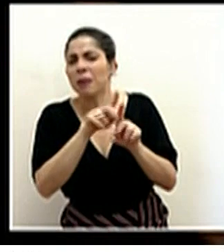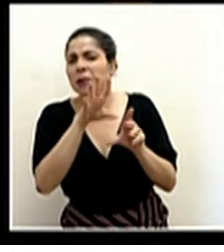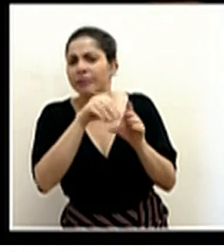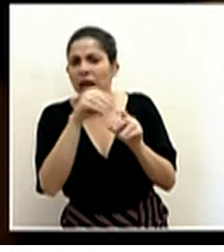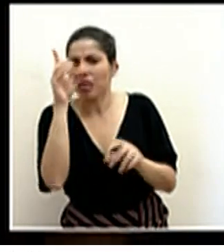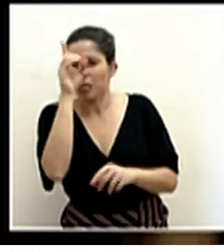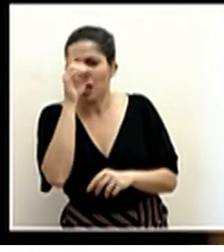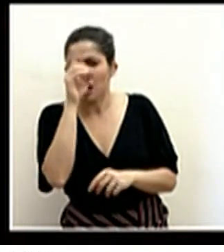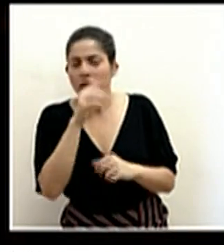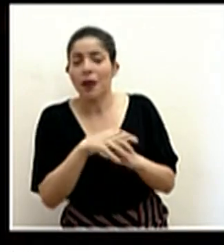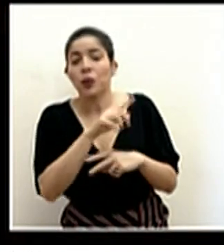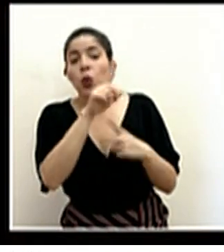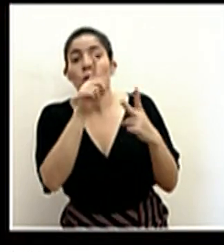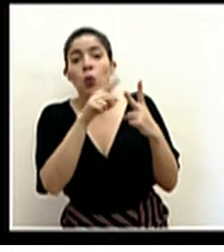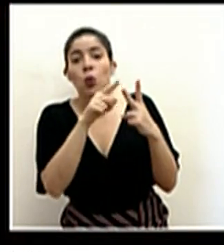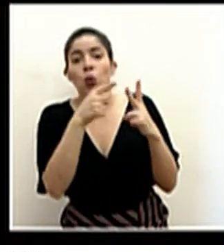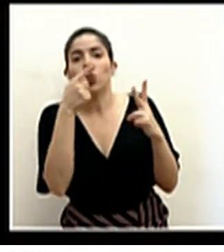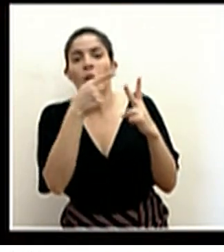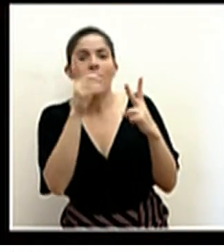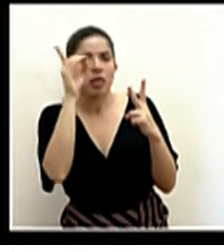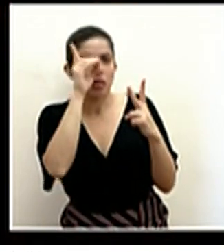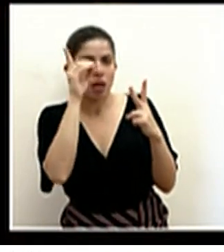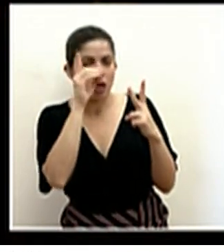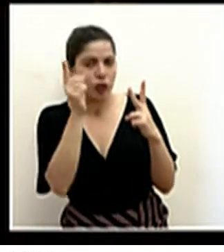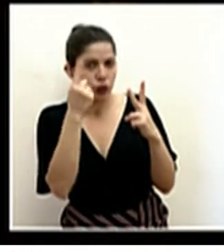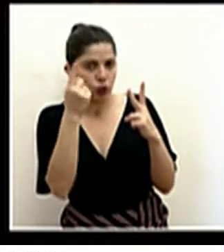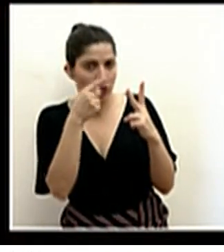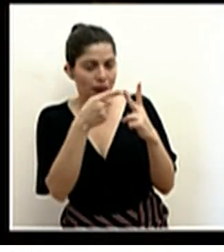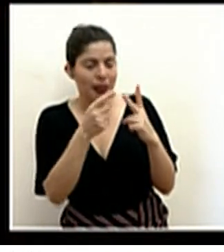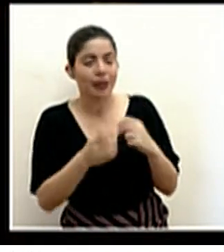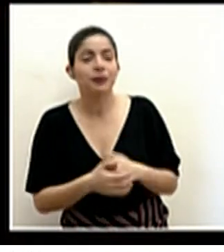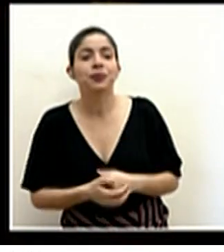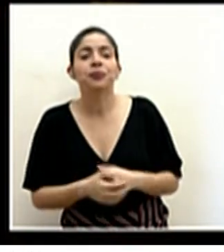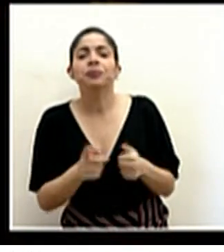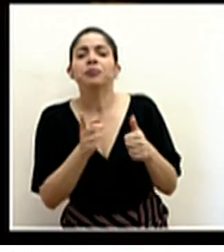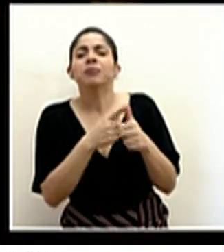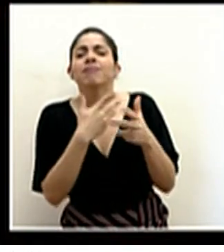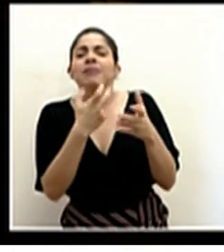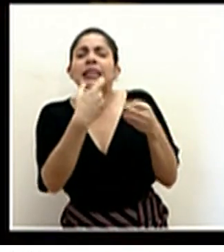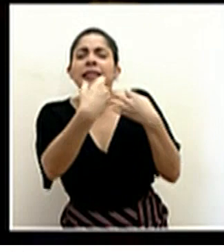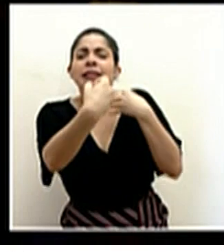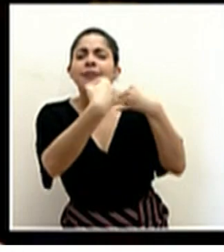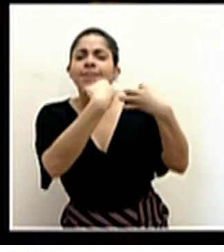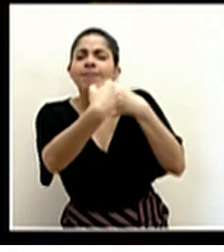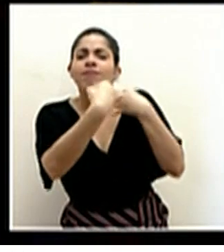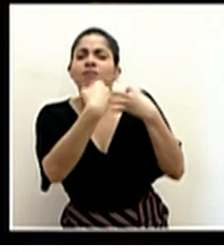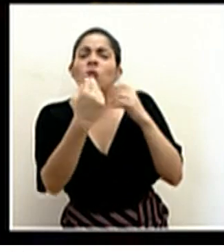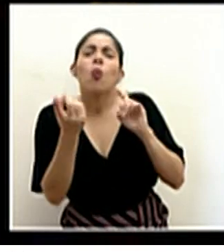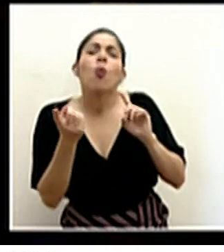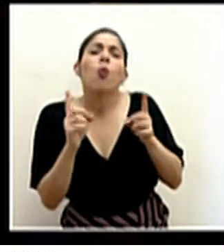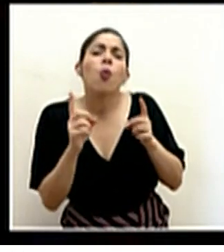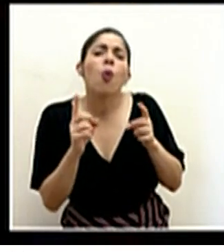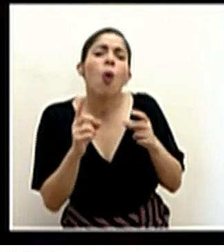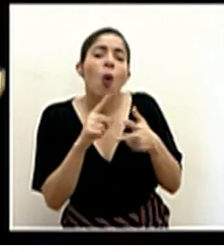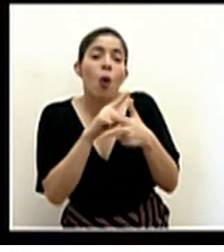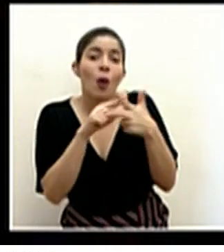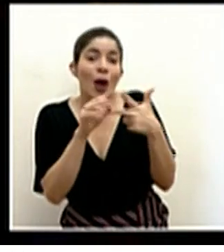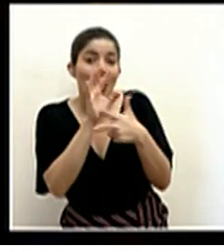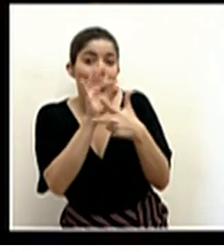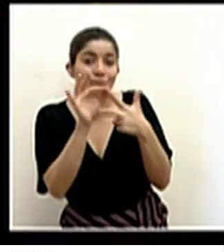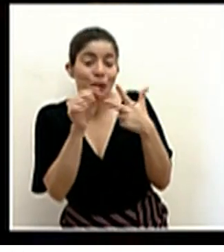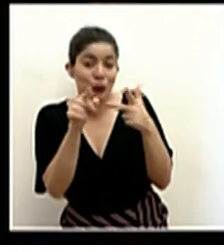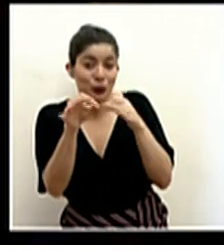don Daniel, y la otra sí es para don Daniel únicamente. Quería que me detallara específicamente cuál de las tres opciones que usted